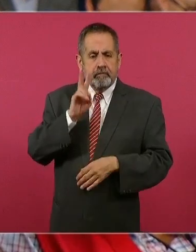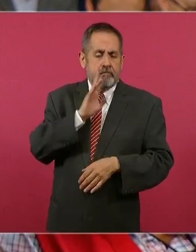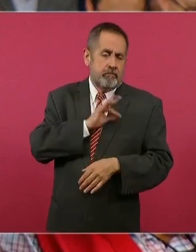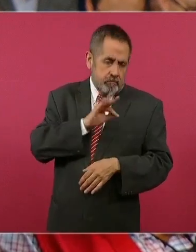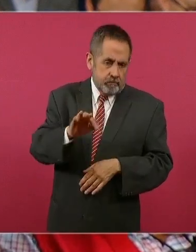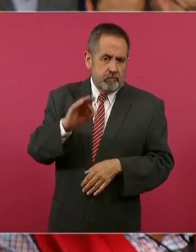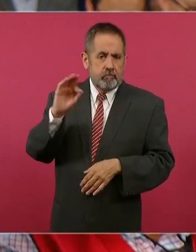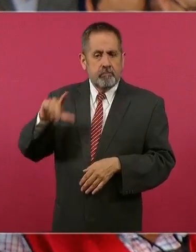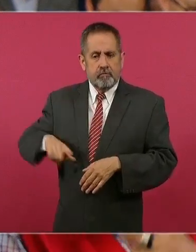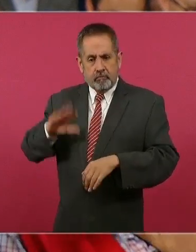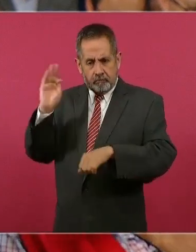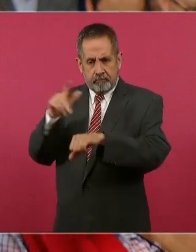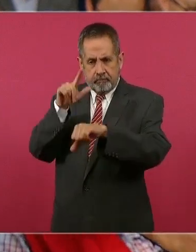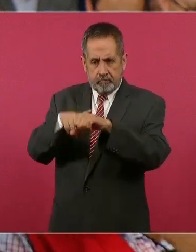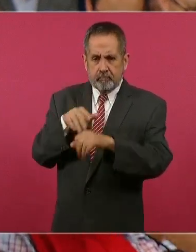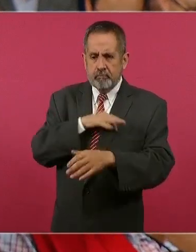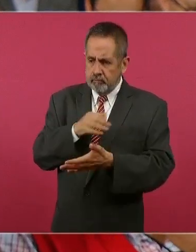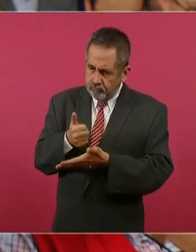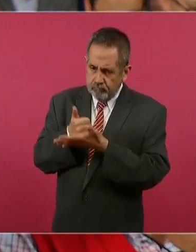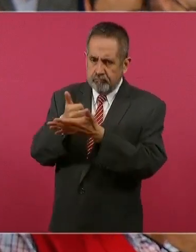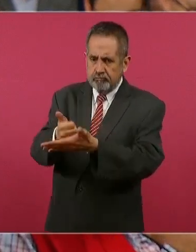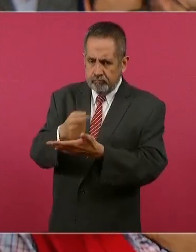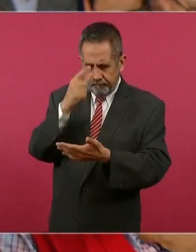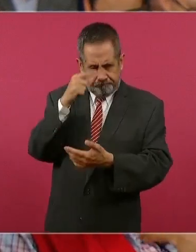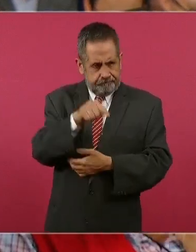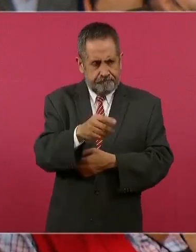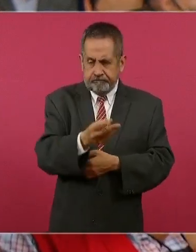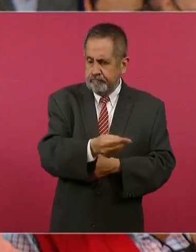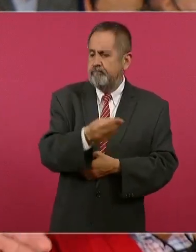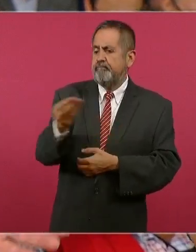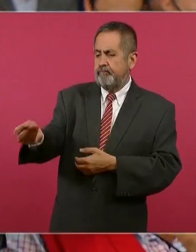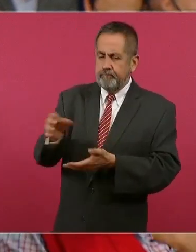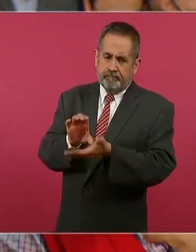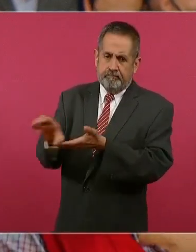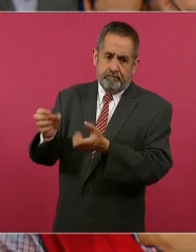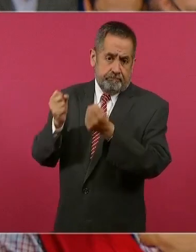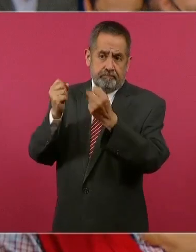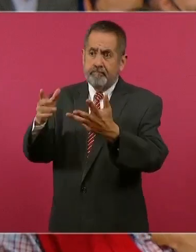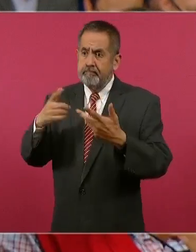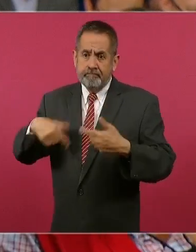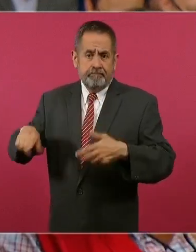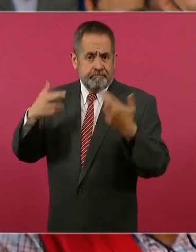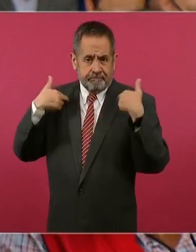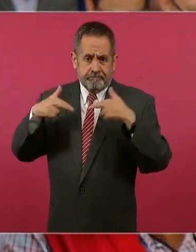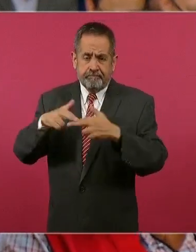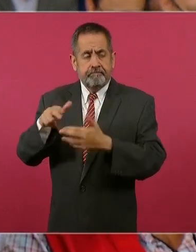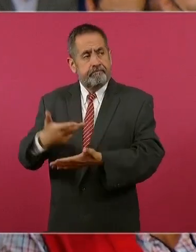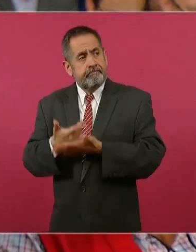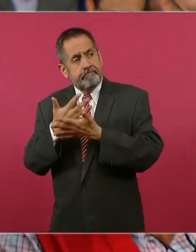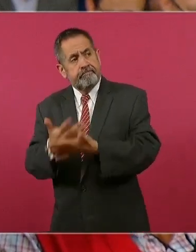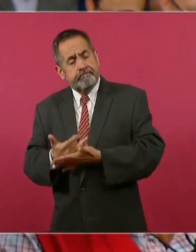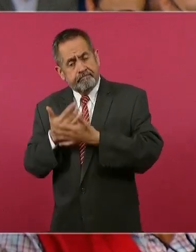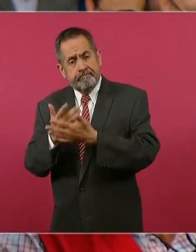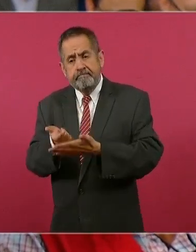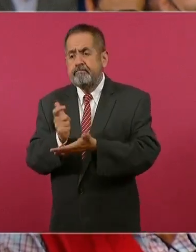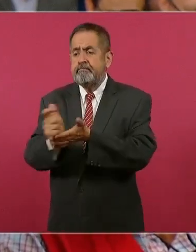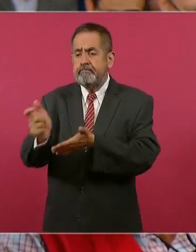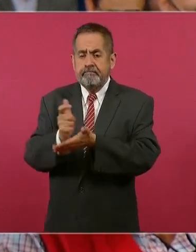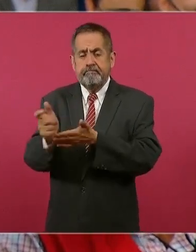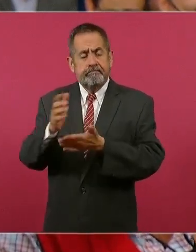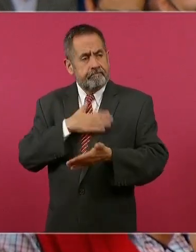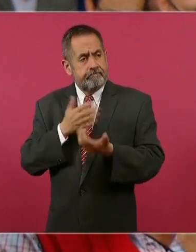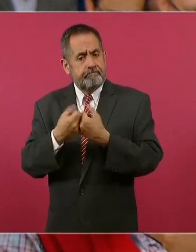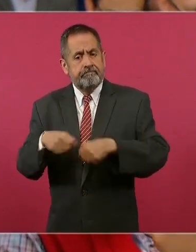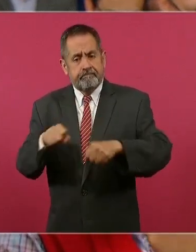gobierno federal podría coadyuvar a resolver estos casos de muchas decenas de maestros esperando el pago de esos